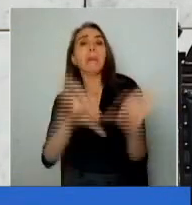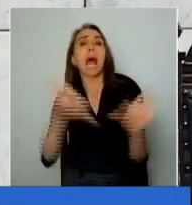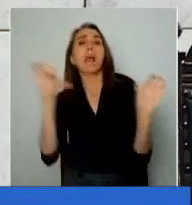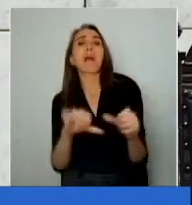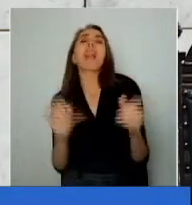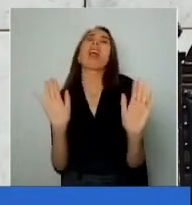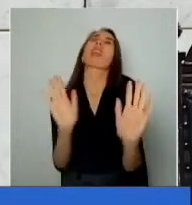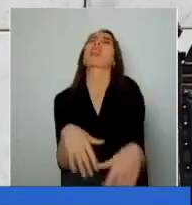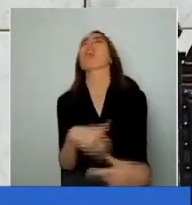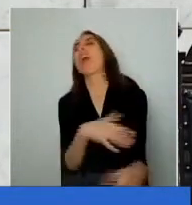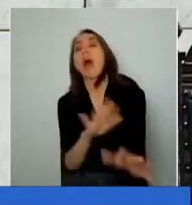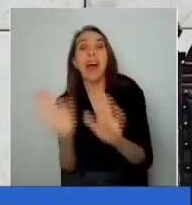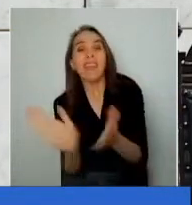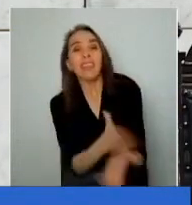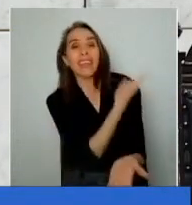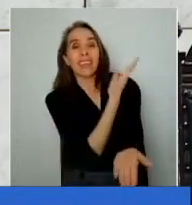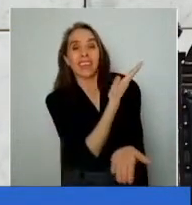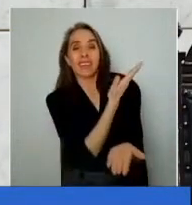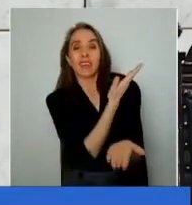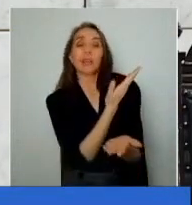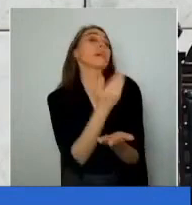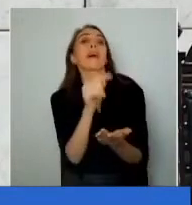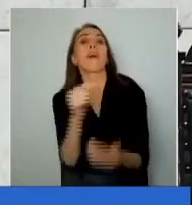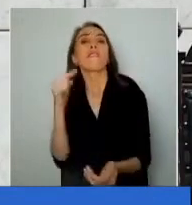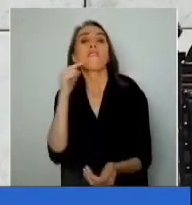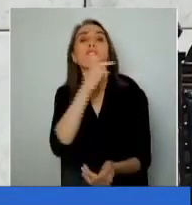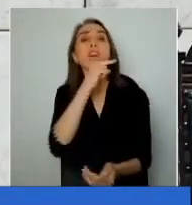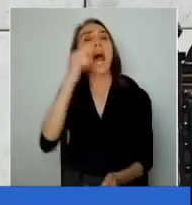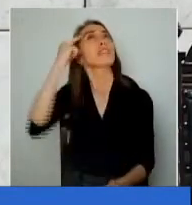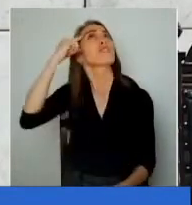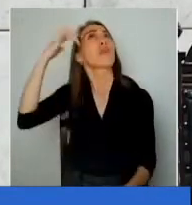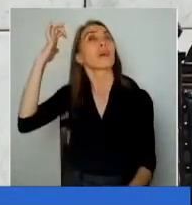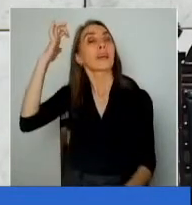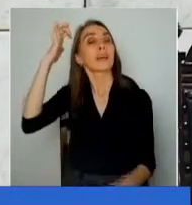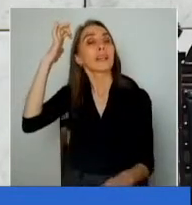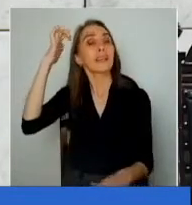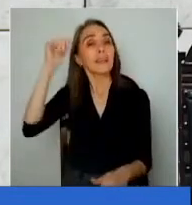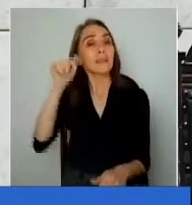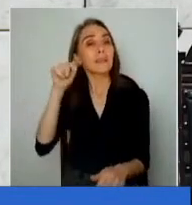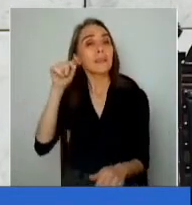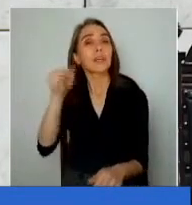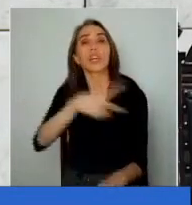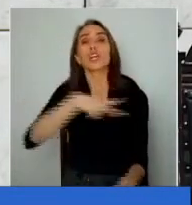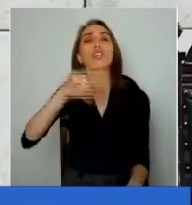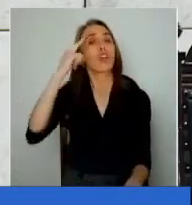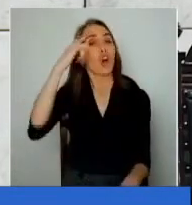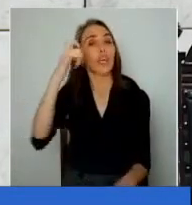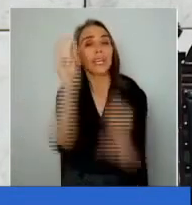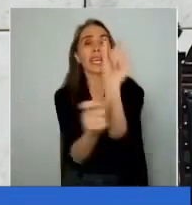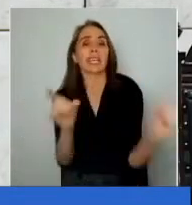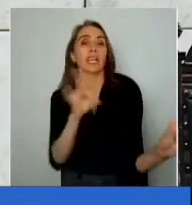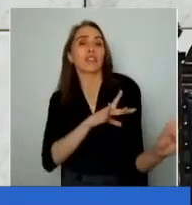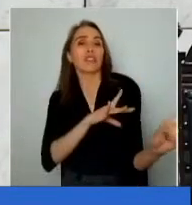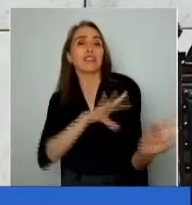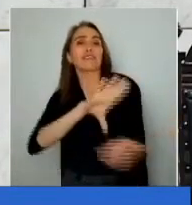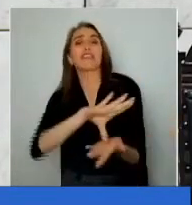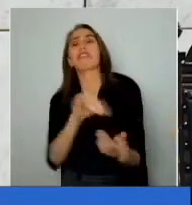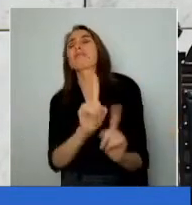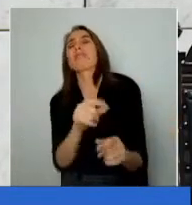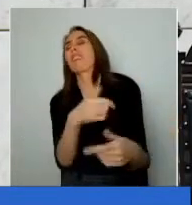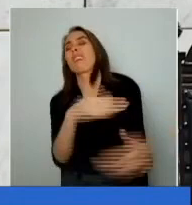a desmantelar esa falsa premisa en la cual no creemos en nuestros compatriotas o en el país